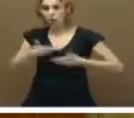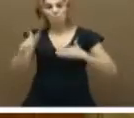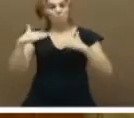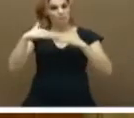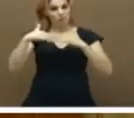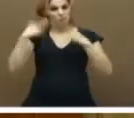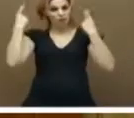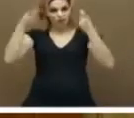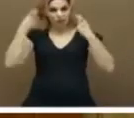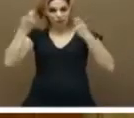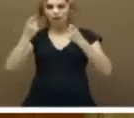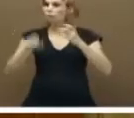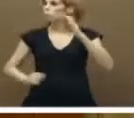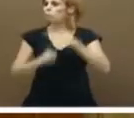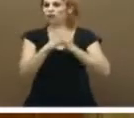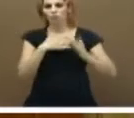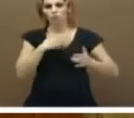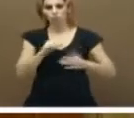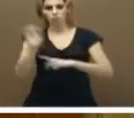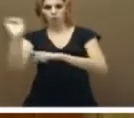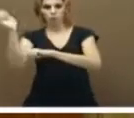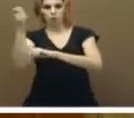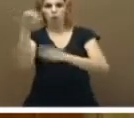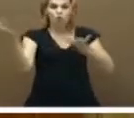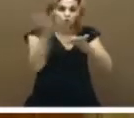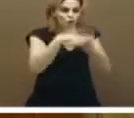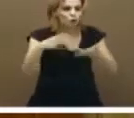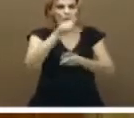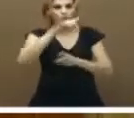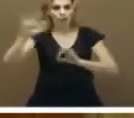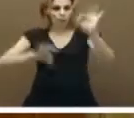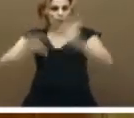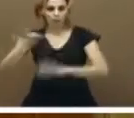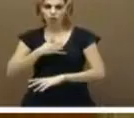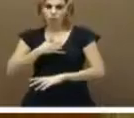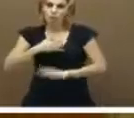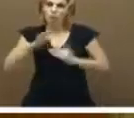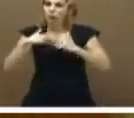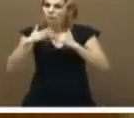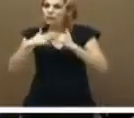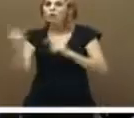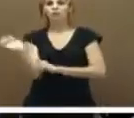menos, hacer todo lo que esté en nuestras manos, que no es todo, pero que sin duda va a ser mucho. Muchas gracias, señor.